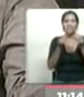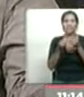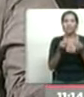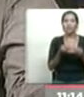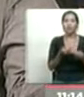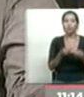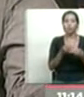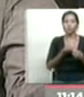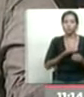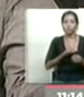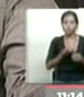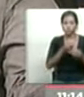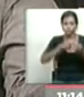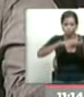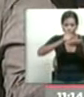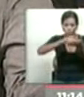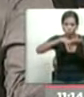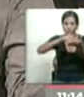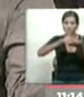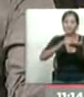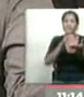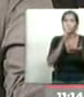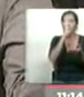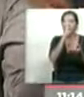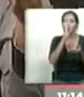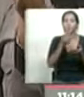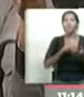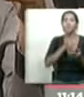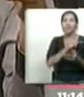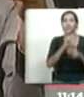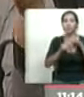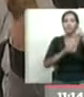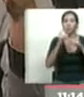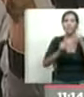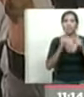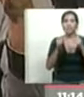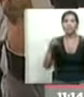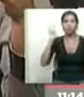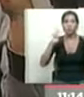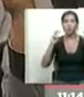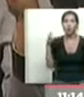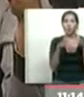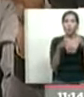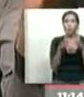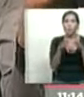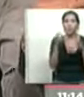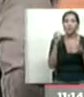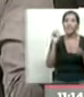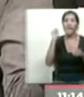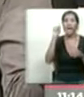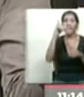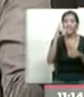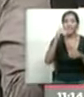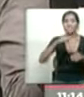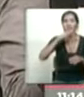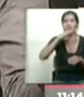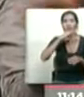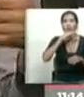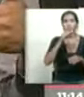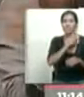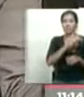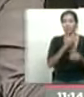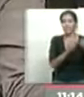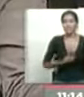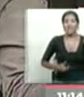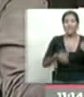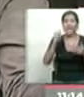falsa en Twitter. Que estaban diciendo cosas como supuestamente un grupo de AD que está arrecho porque el tipo llega siendo presidente de AD,